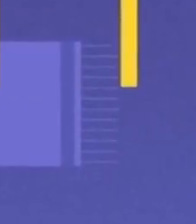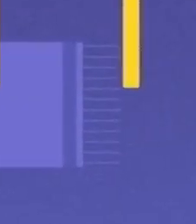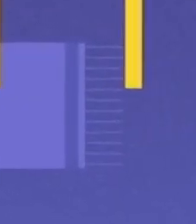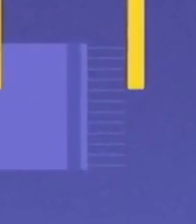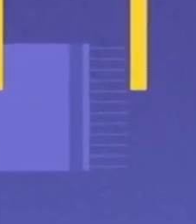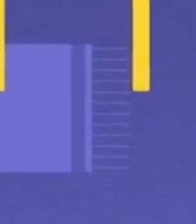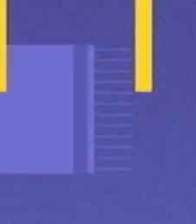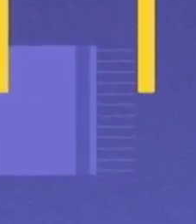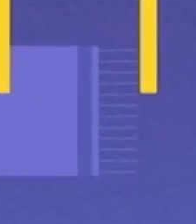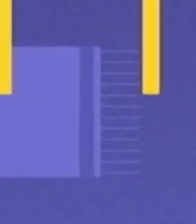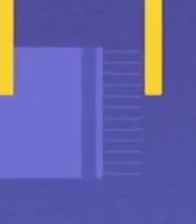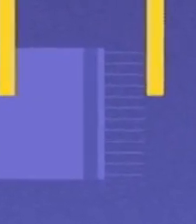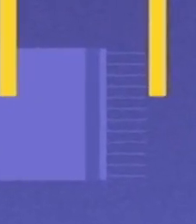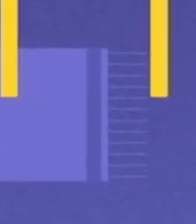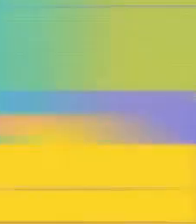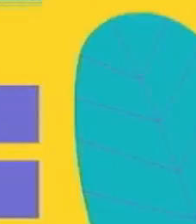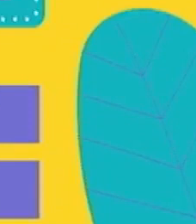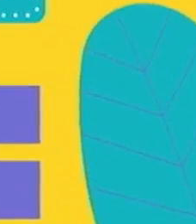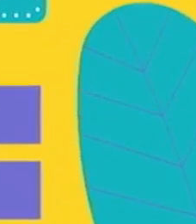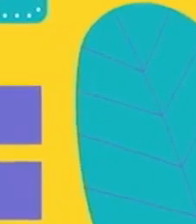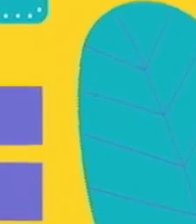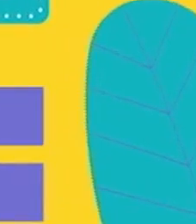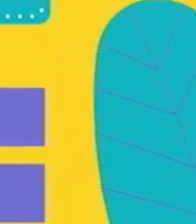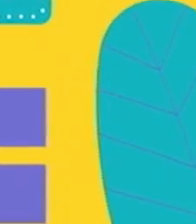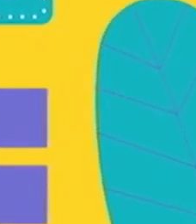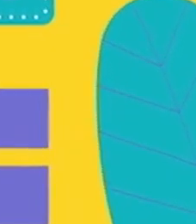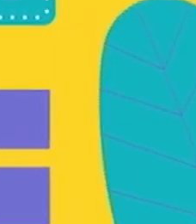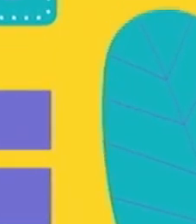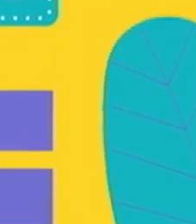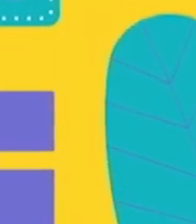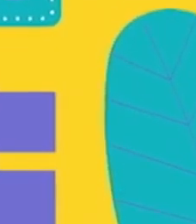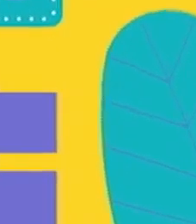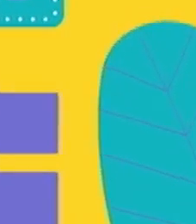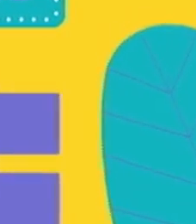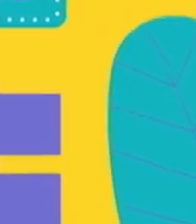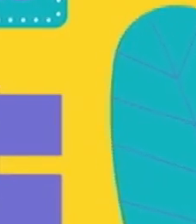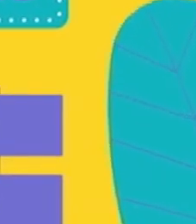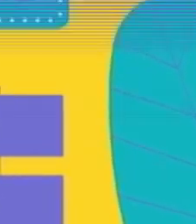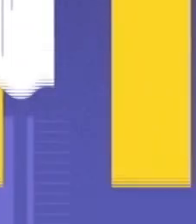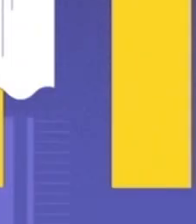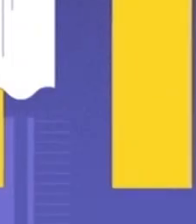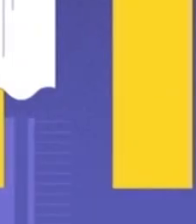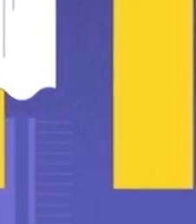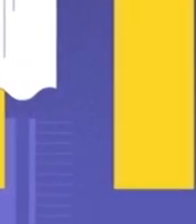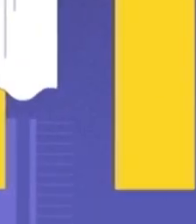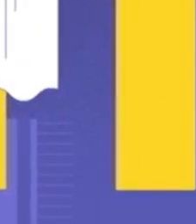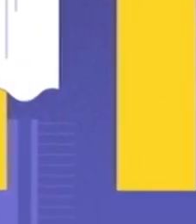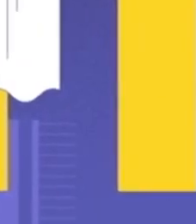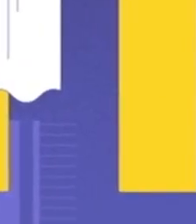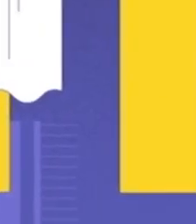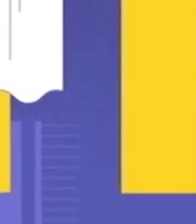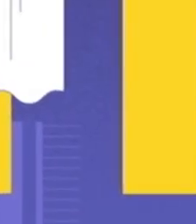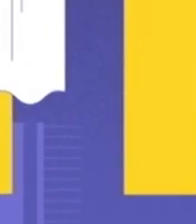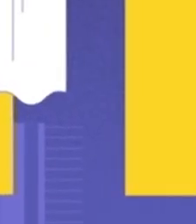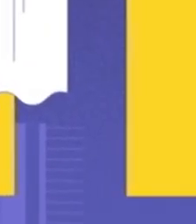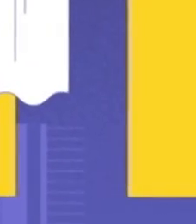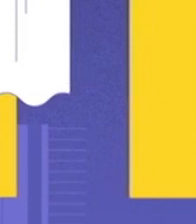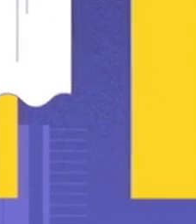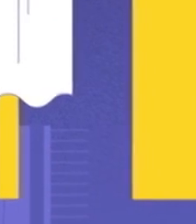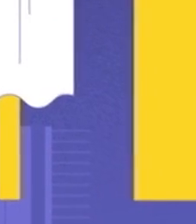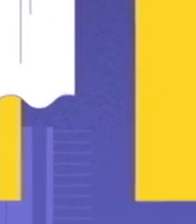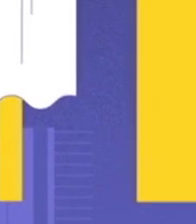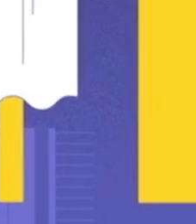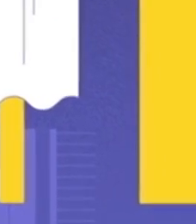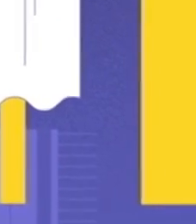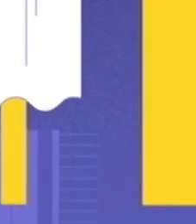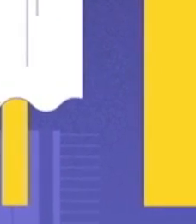fracciones ofrecen una segunda oportunidad con promociones especiales. Hay muchas formas de ganar. Así que jugá y ganá con la Junta, porque